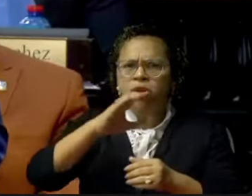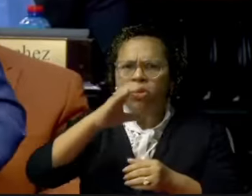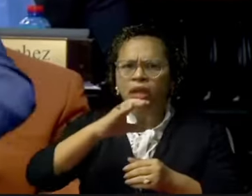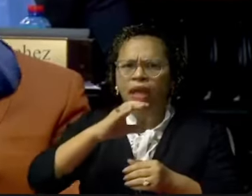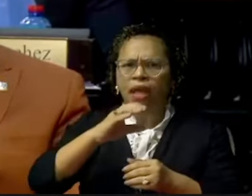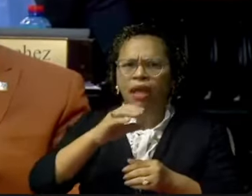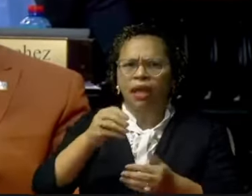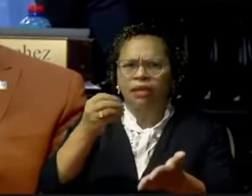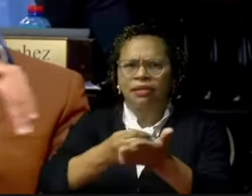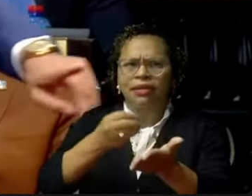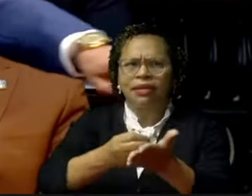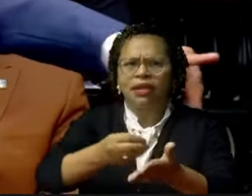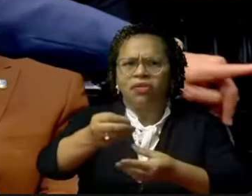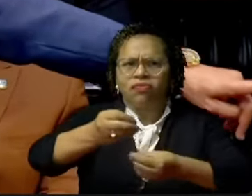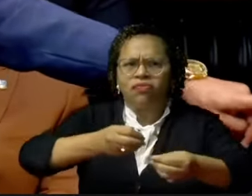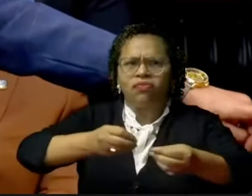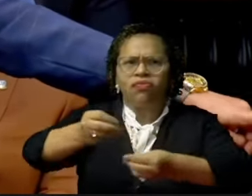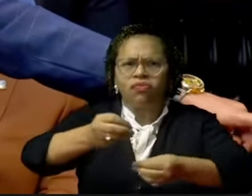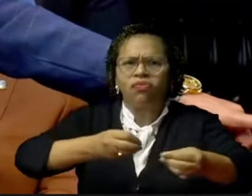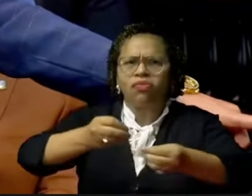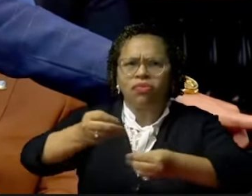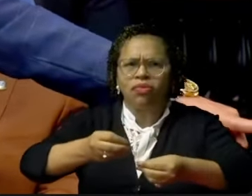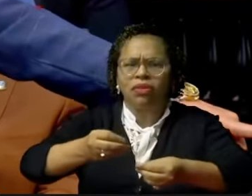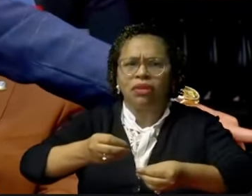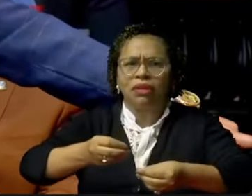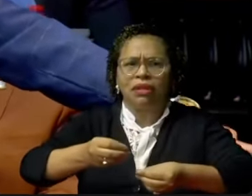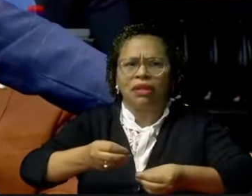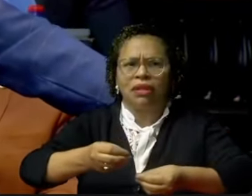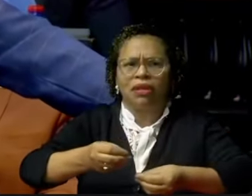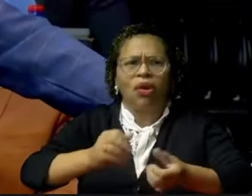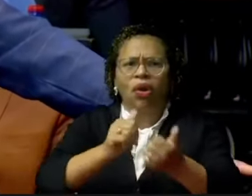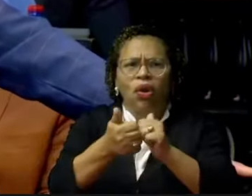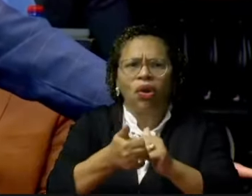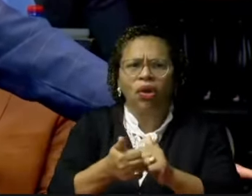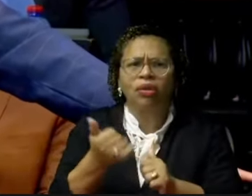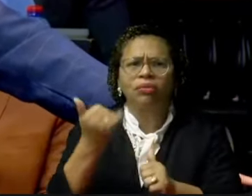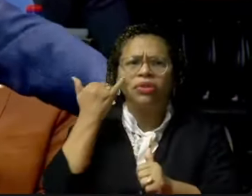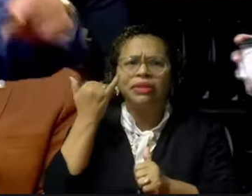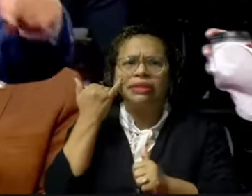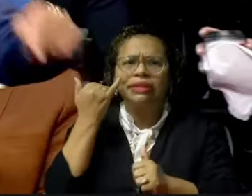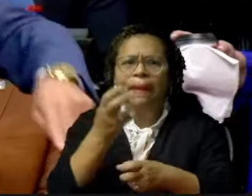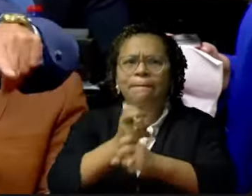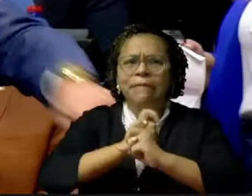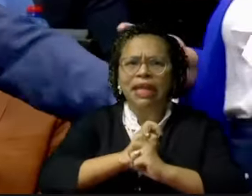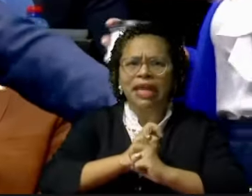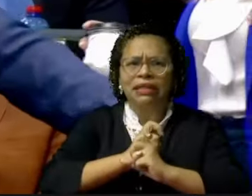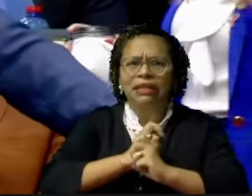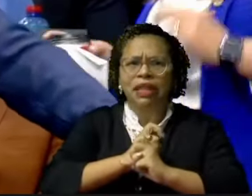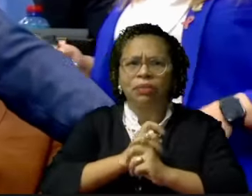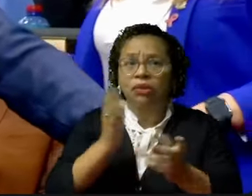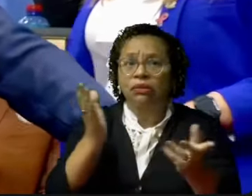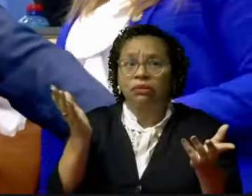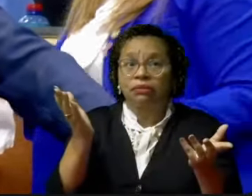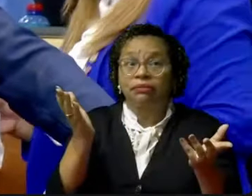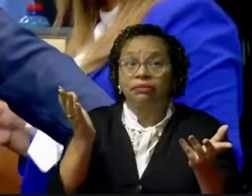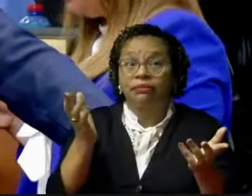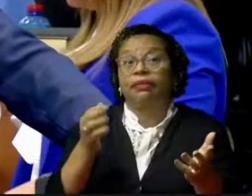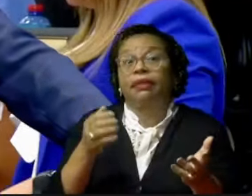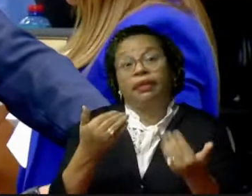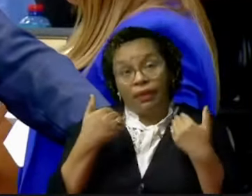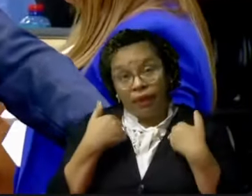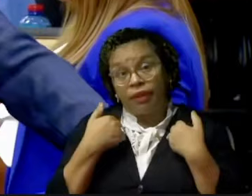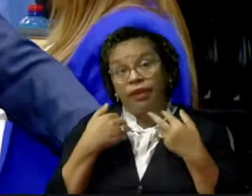préstamos. Acaba de devolverse una reforma fiscal ahora mismo, que ahí tienen que explorarse las